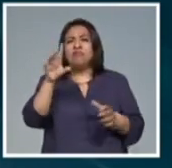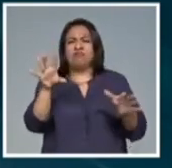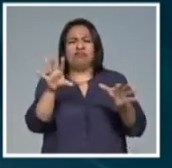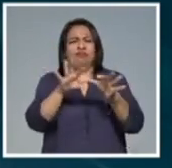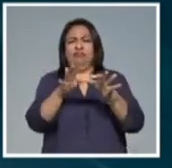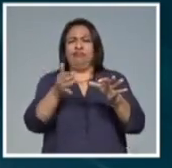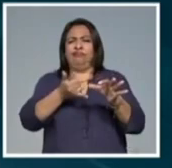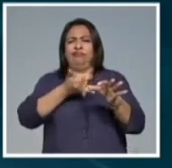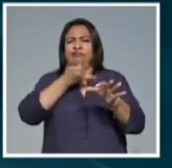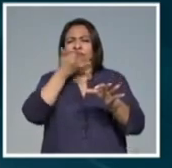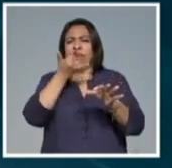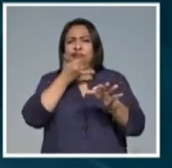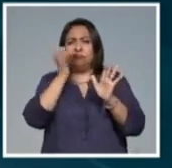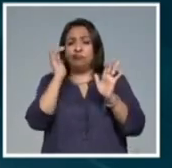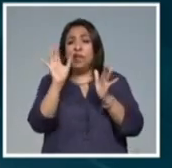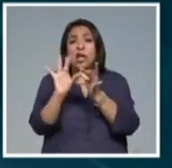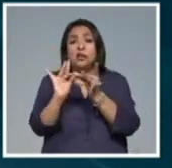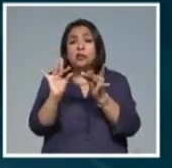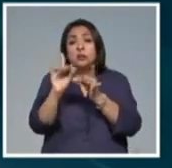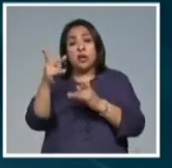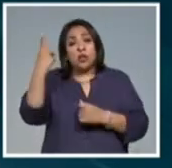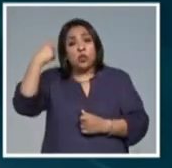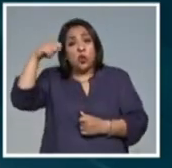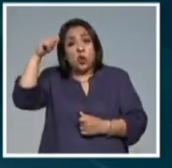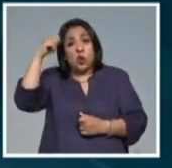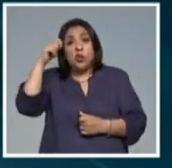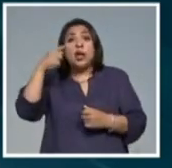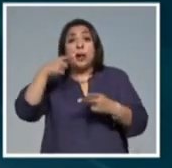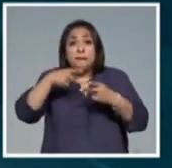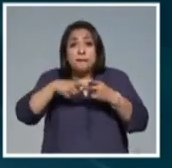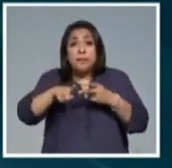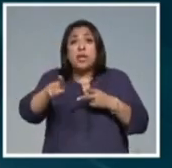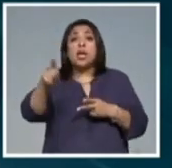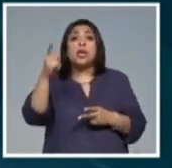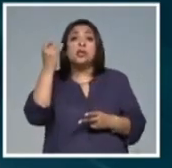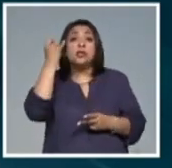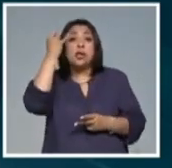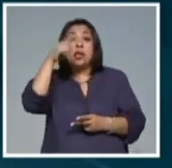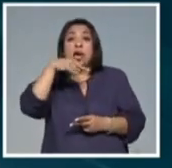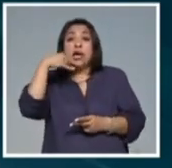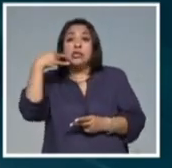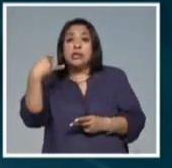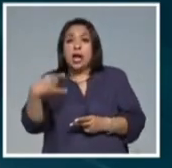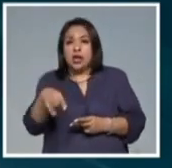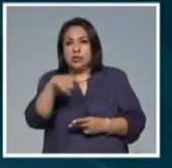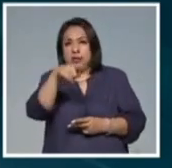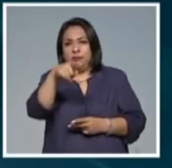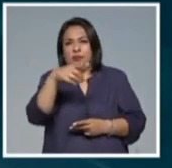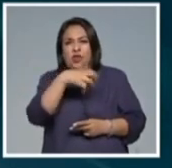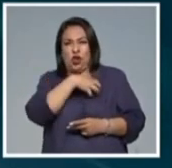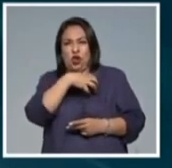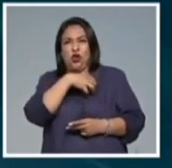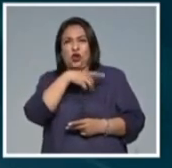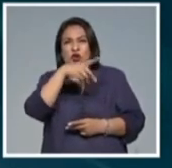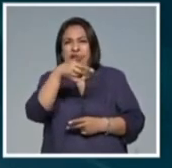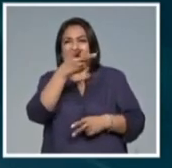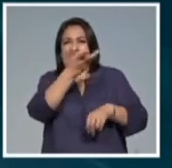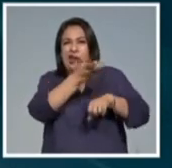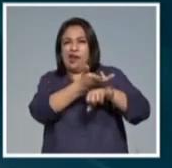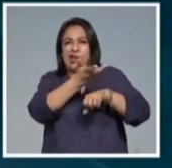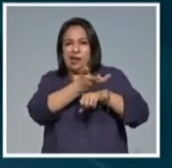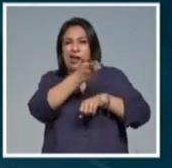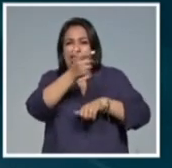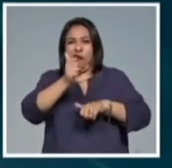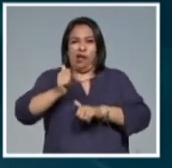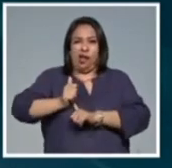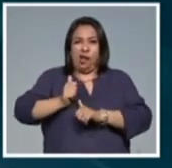relación, y alguna vez explicó su propia teoría sobre el origen de la salsa. Según el poeta, un coronel del ejército norteamericano que